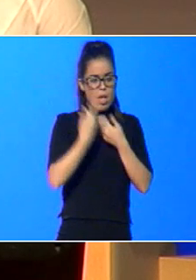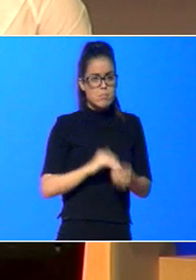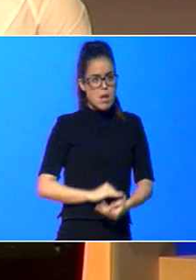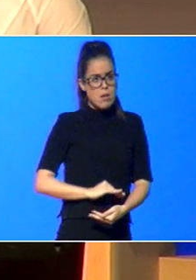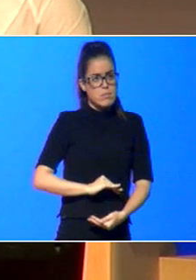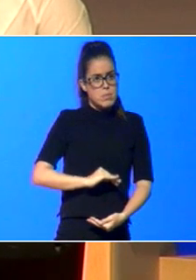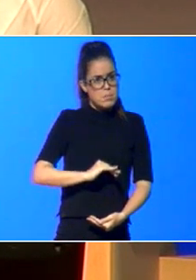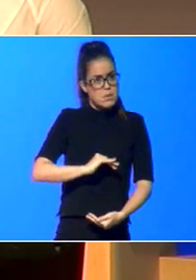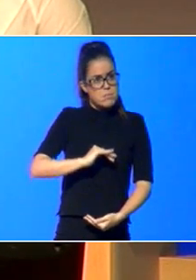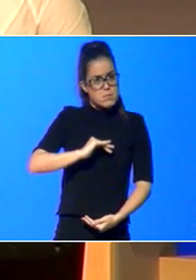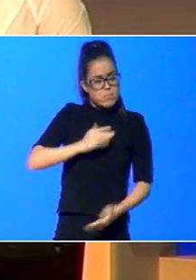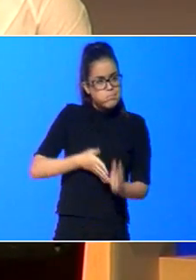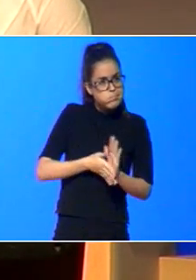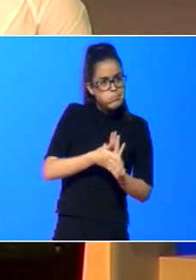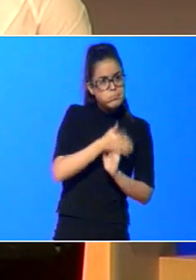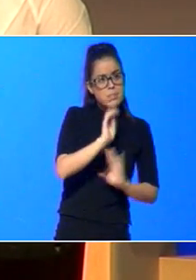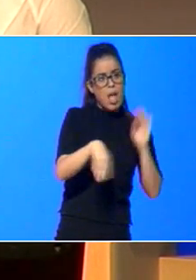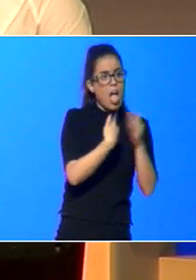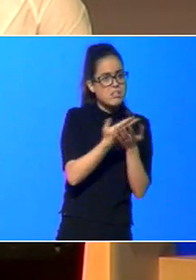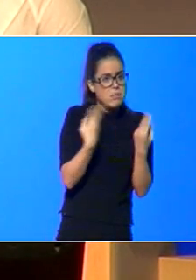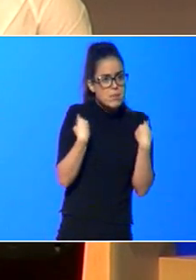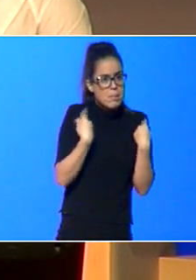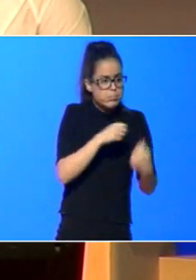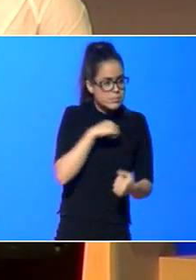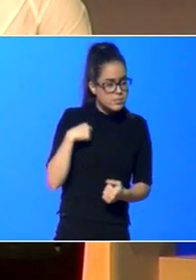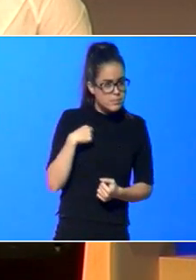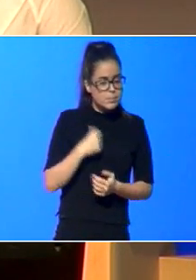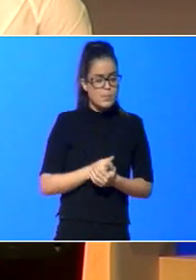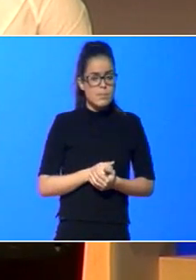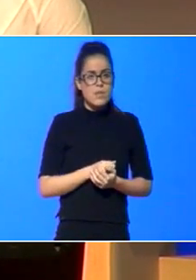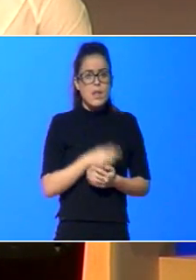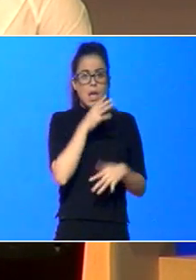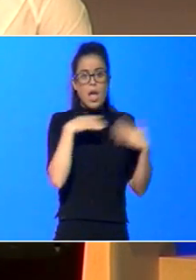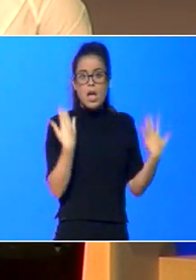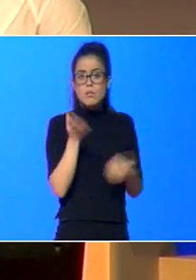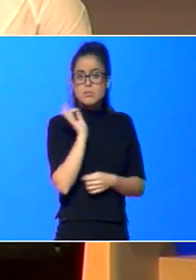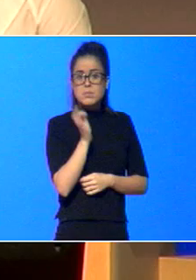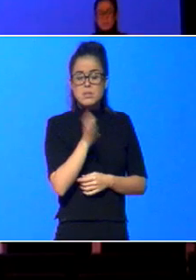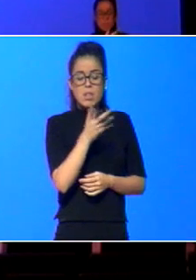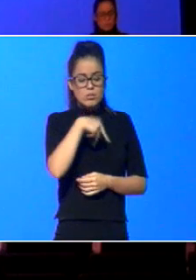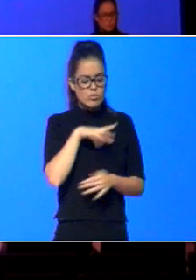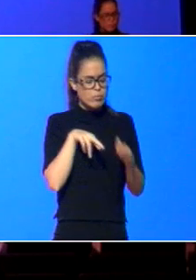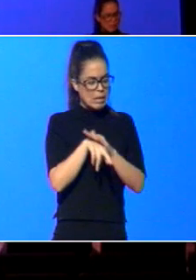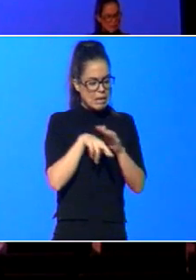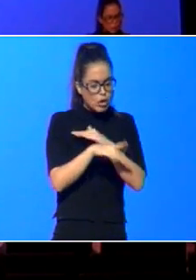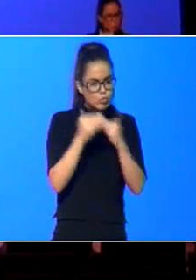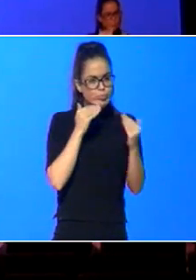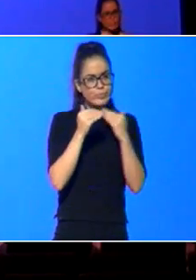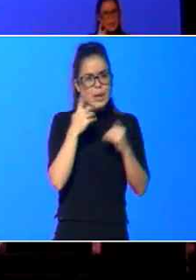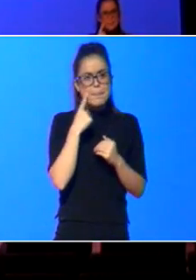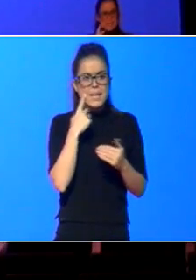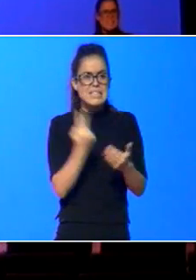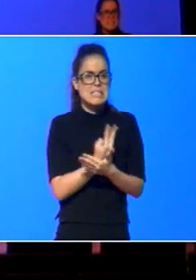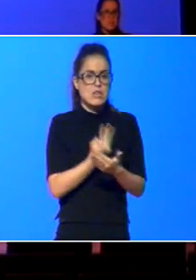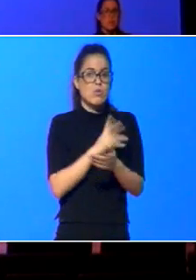llegar a ello. En estos momentos aquí es verdad que hablábamos, por ejemplo, de los recursos que tenemos, la secundaria, que